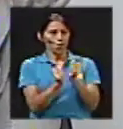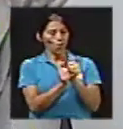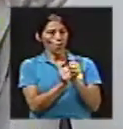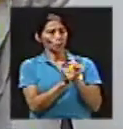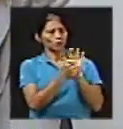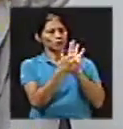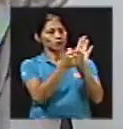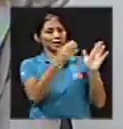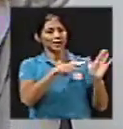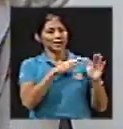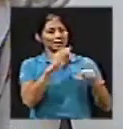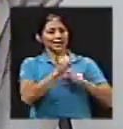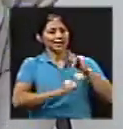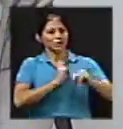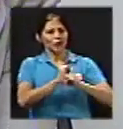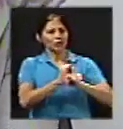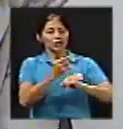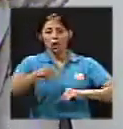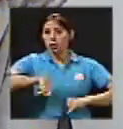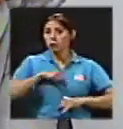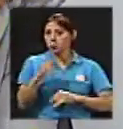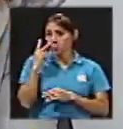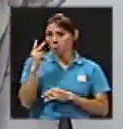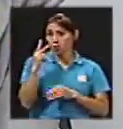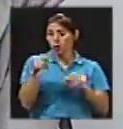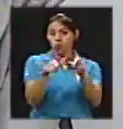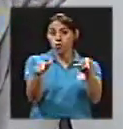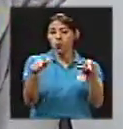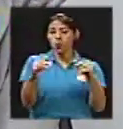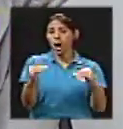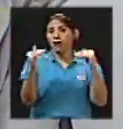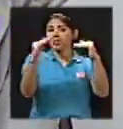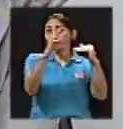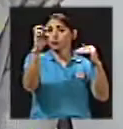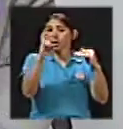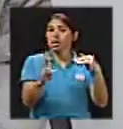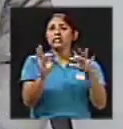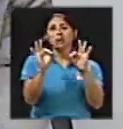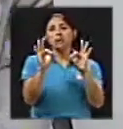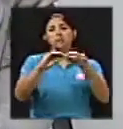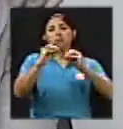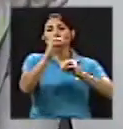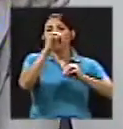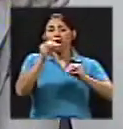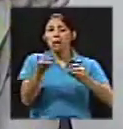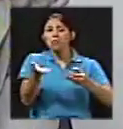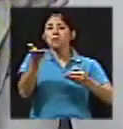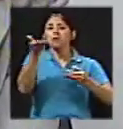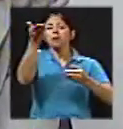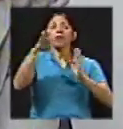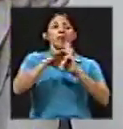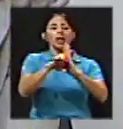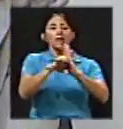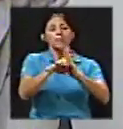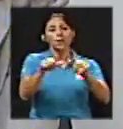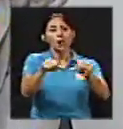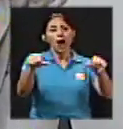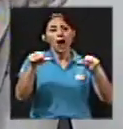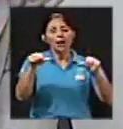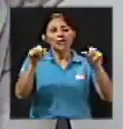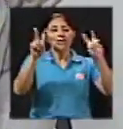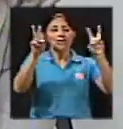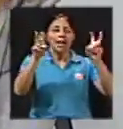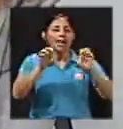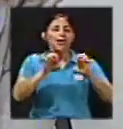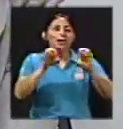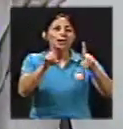país está en general bien rankeado en algunas áreas, en áreas de educación, por ejemplo, en áreas de inclusive